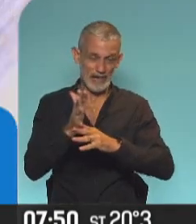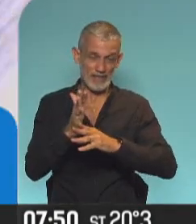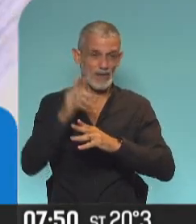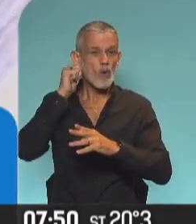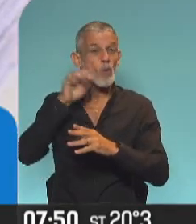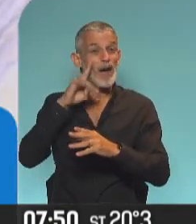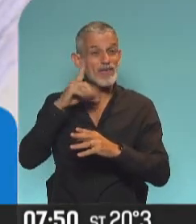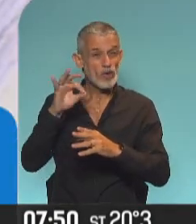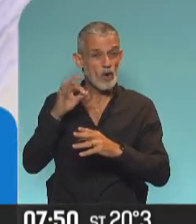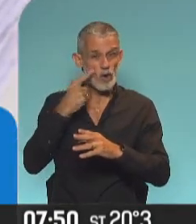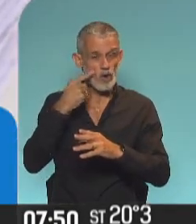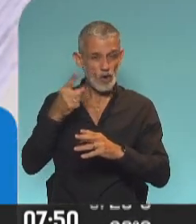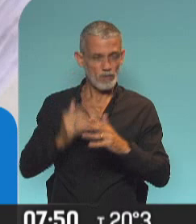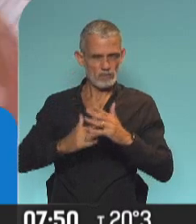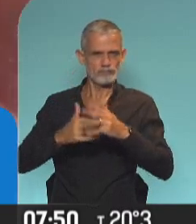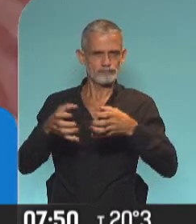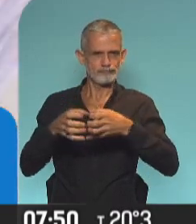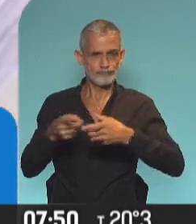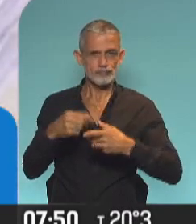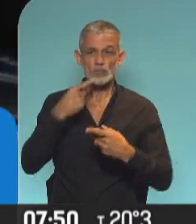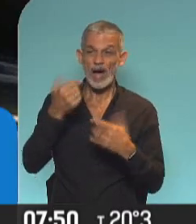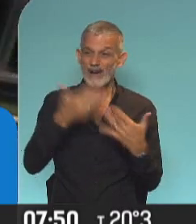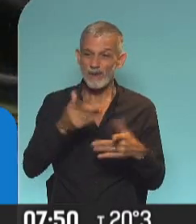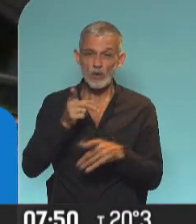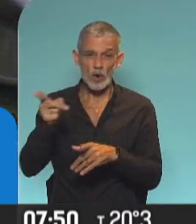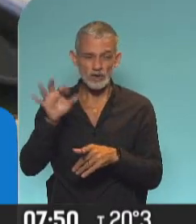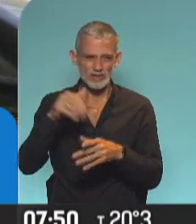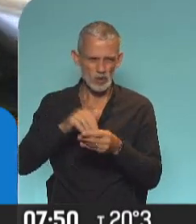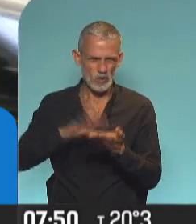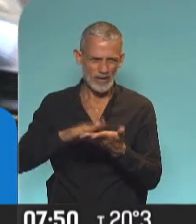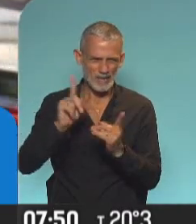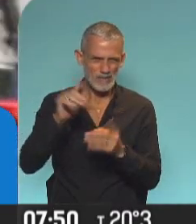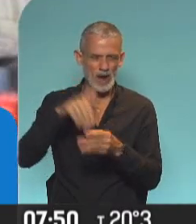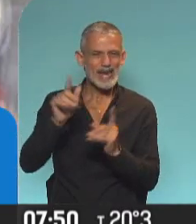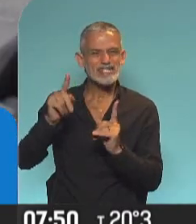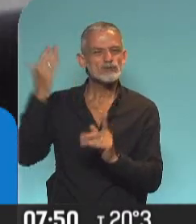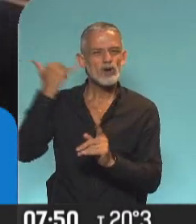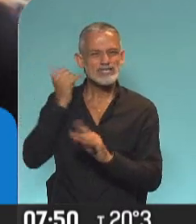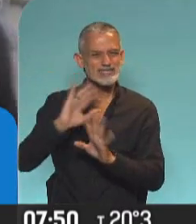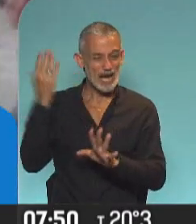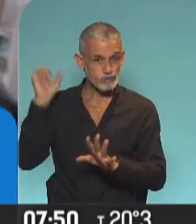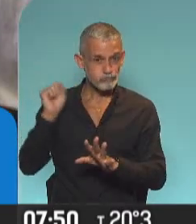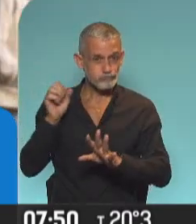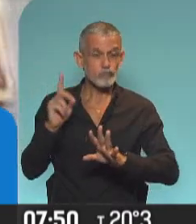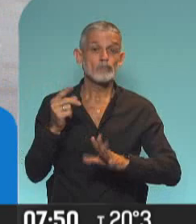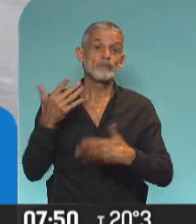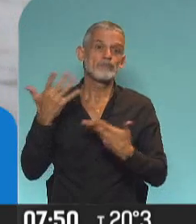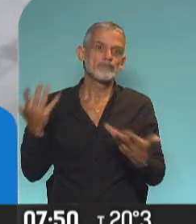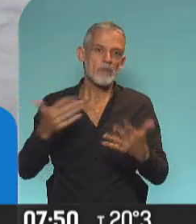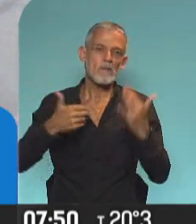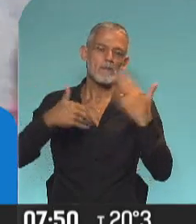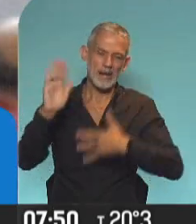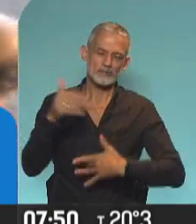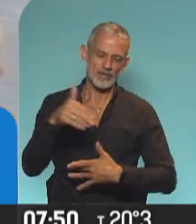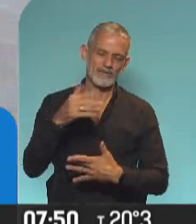Guaidó, la oposición mayoritaria, le preguntó a los venezolanos, ¿usted está a favor o no está a favor de las elecciones que se realizaron antes? Previsiblemente, la mayor parte va